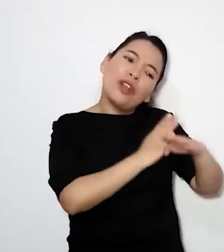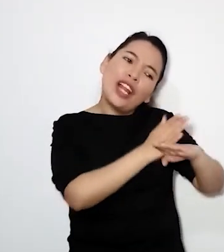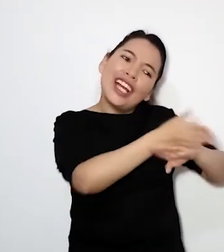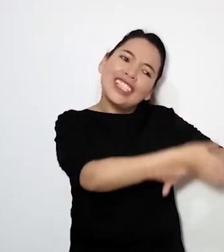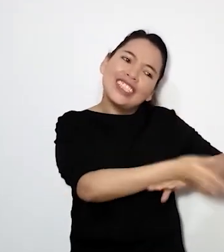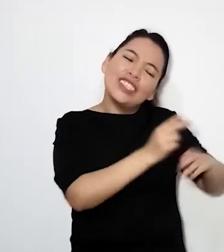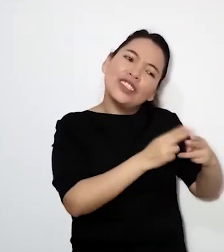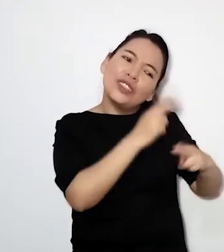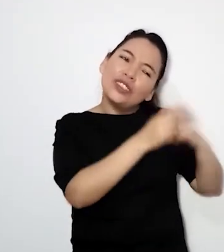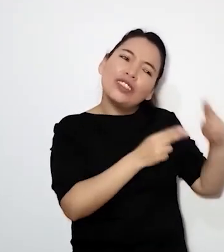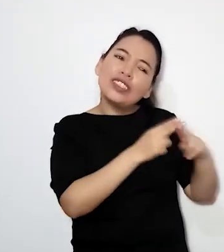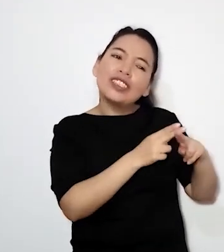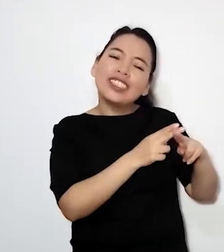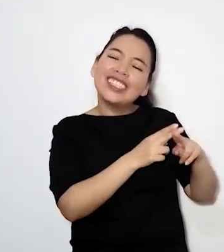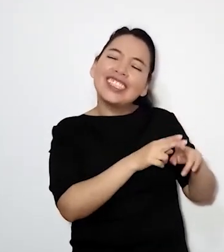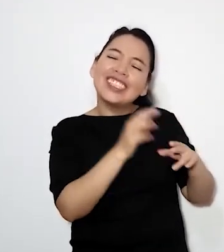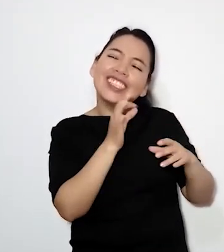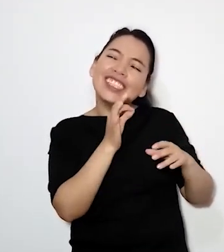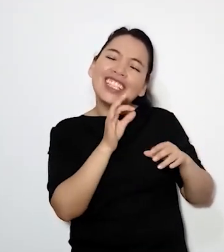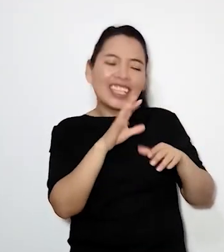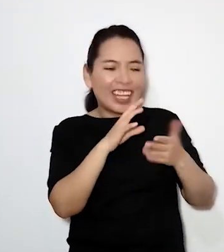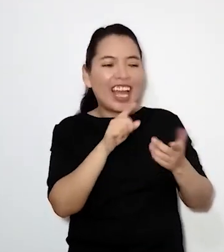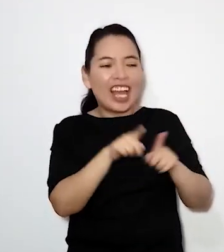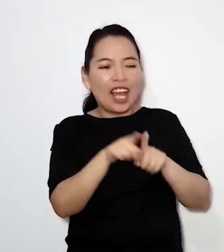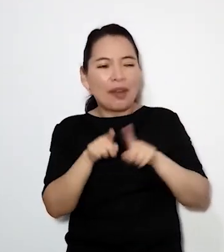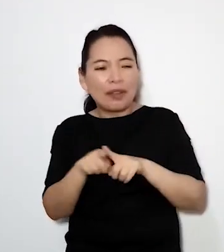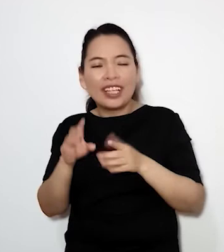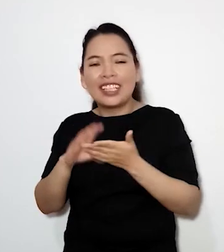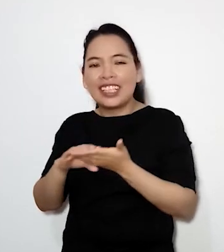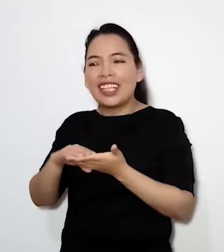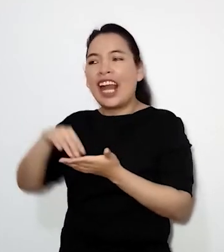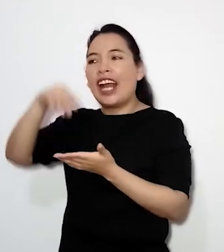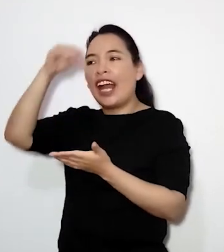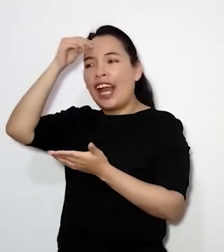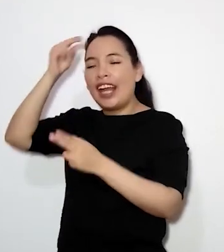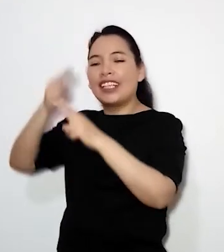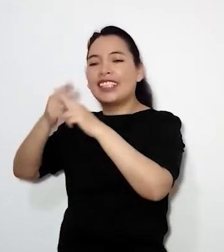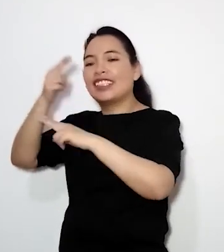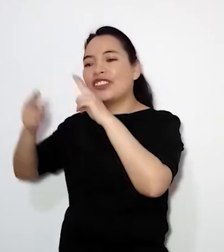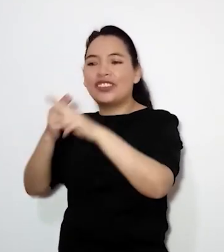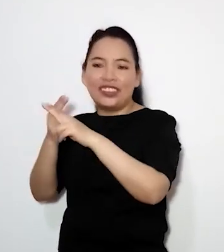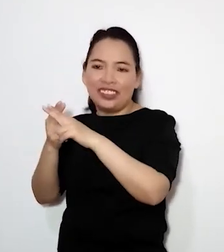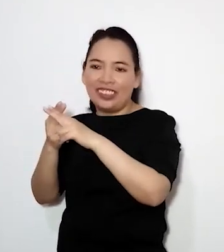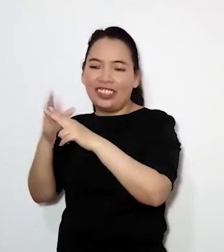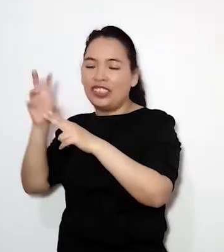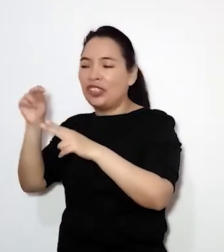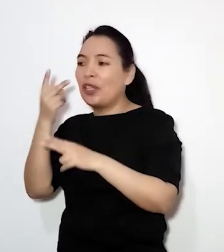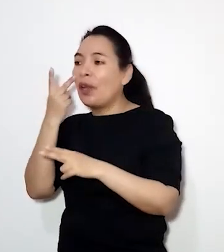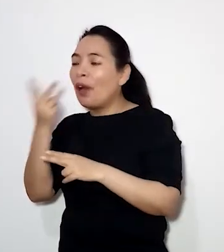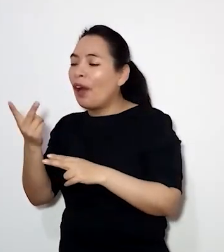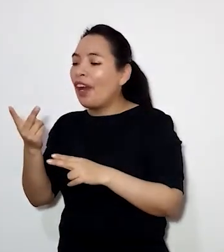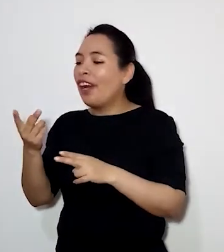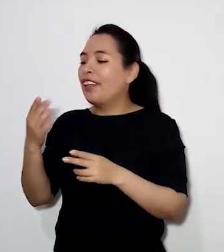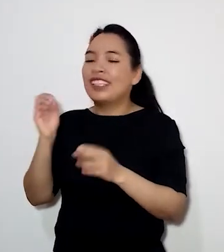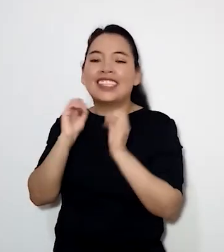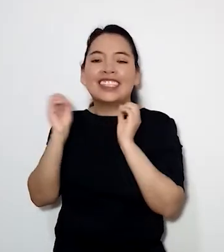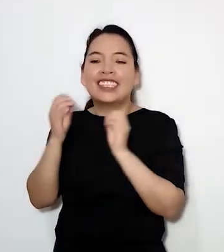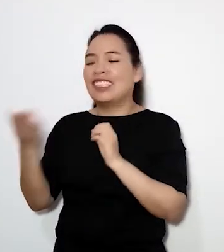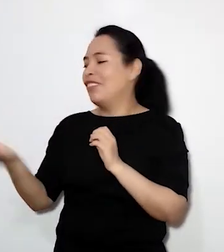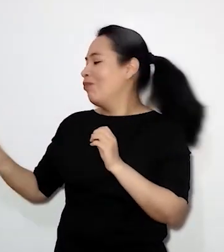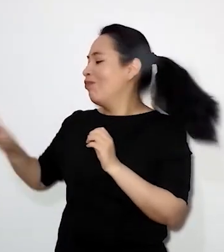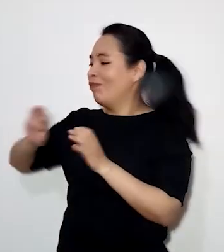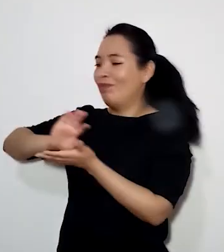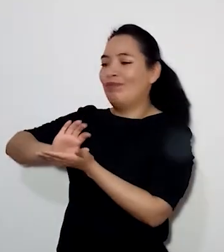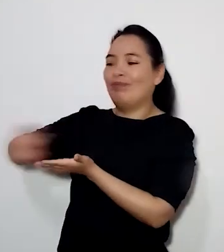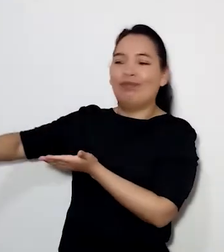el aprendizaje universal, sin excluir a nadie, sin dejar a nadie atrás. Entonces, aprender